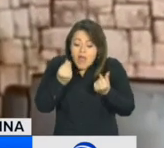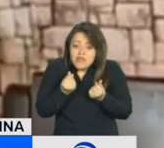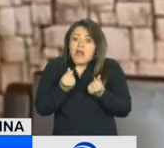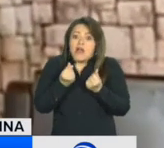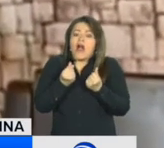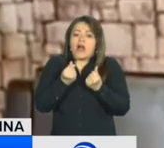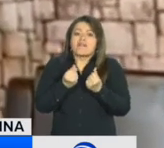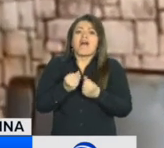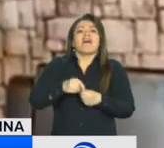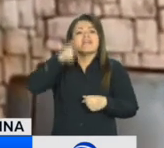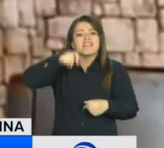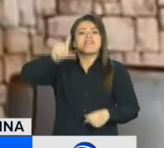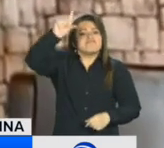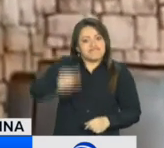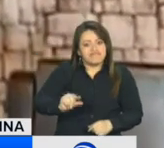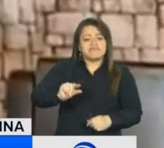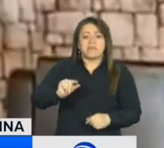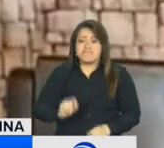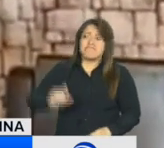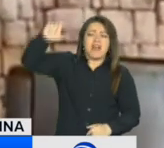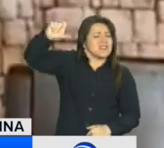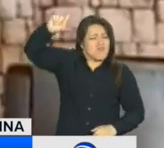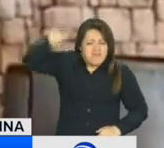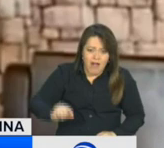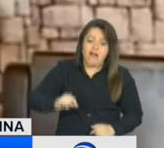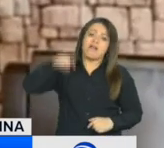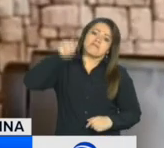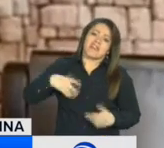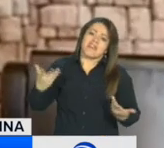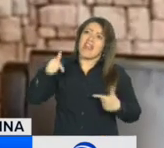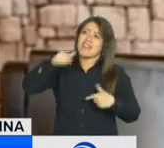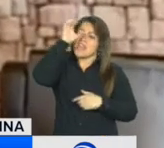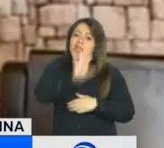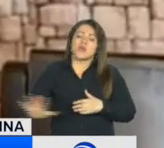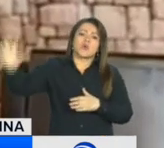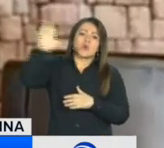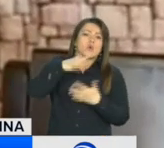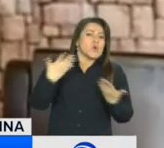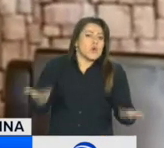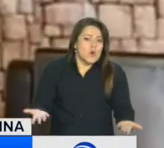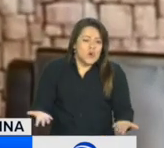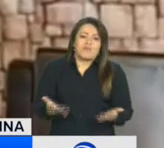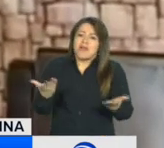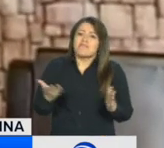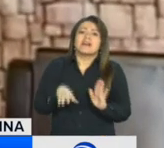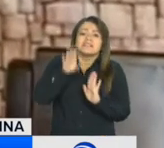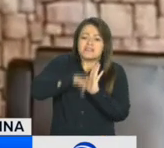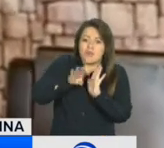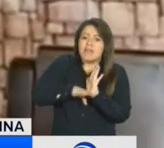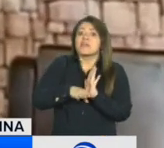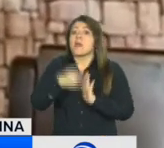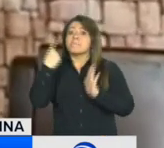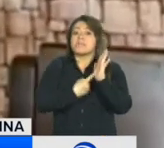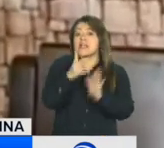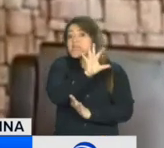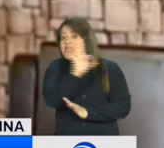valor de la producción del etanol y el biodiesel en Colombia. Ahí ya puede haber un descuento entre